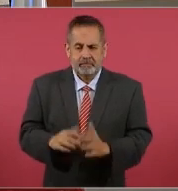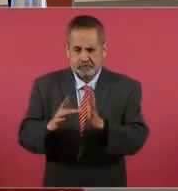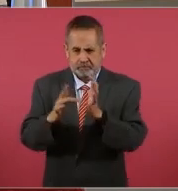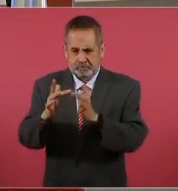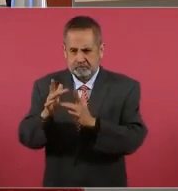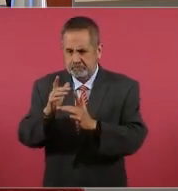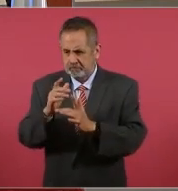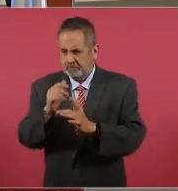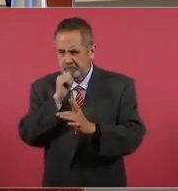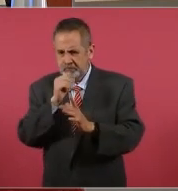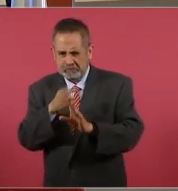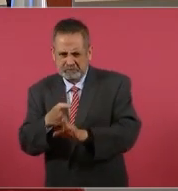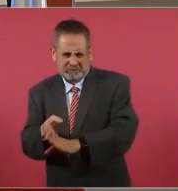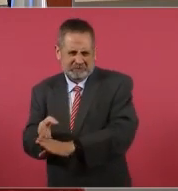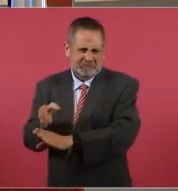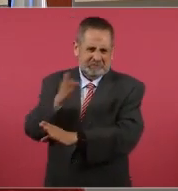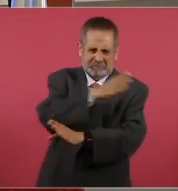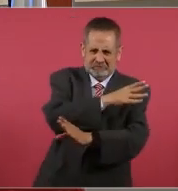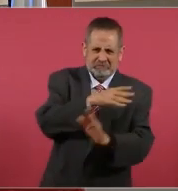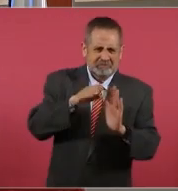Jesús Cristo,